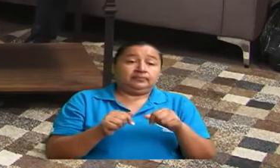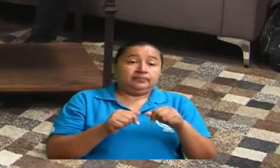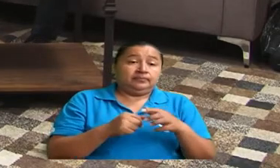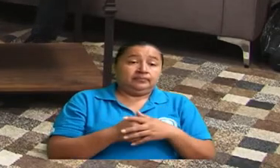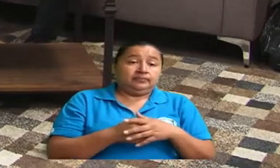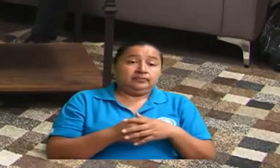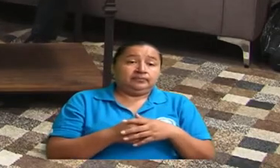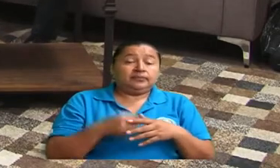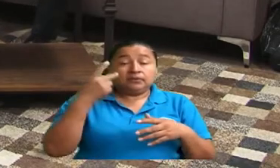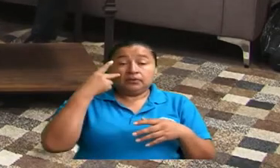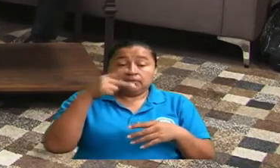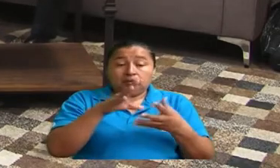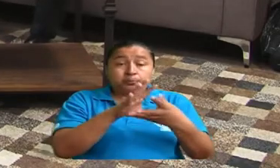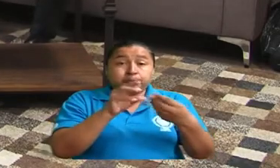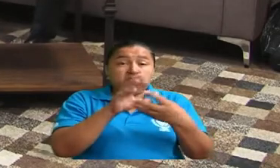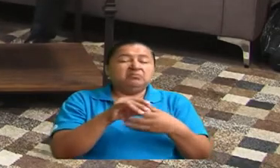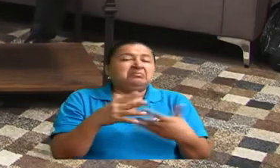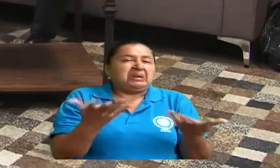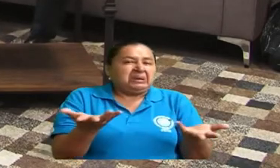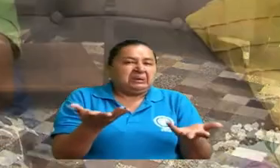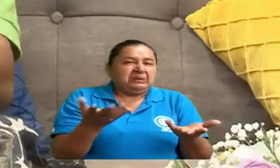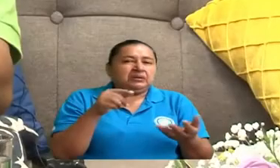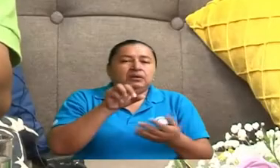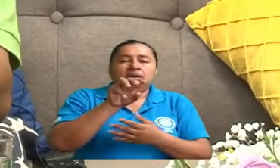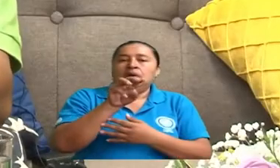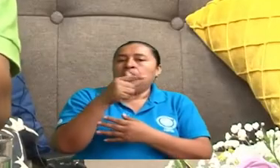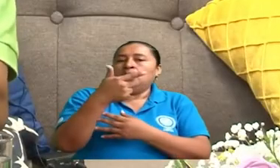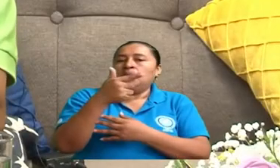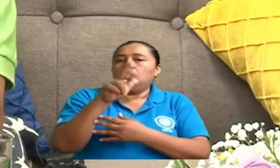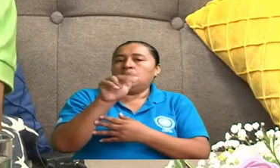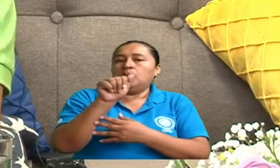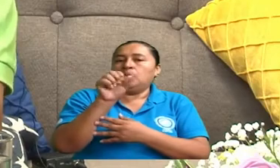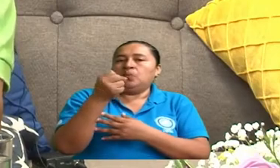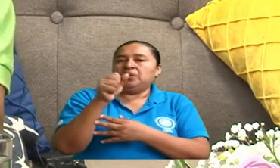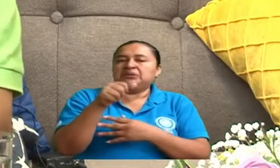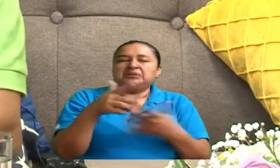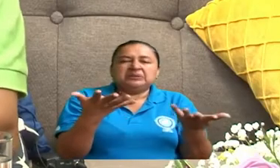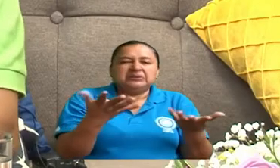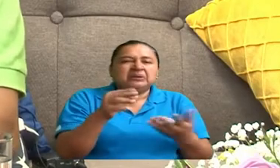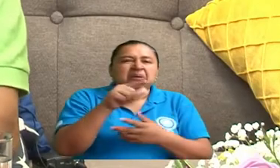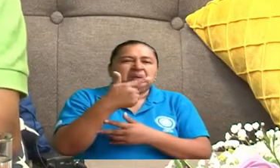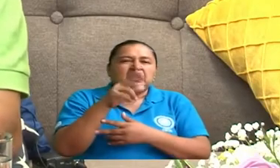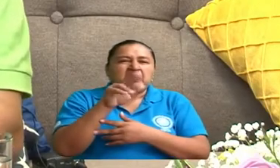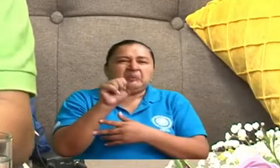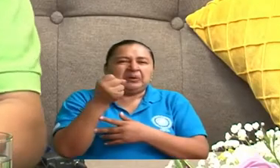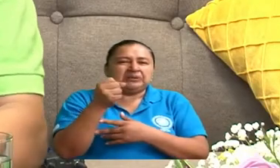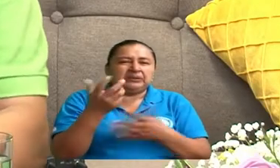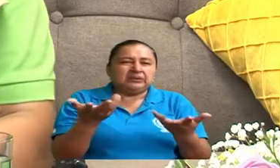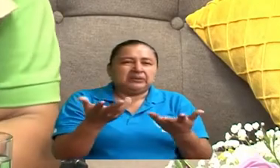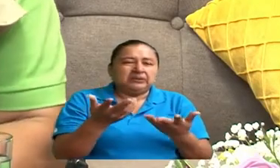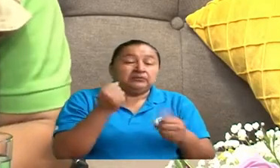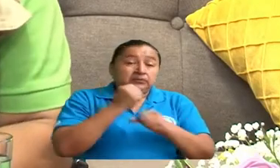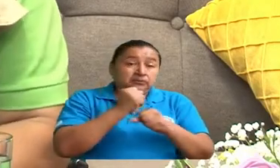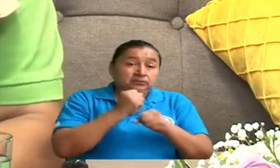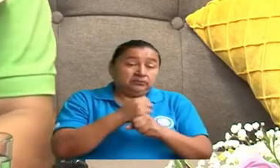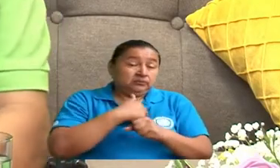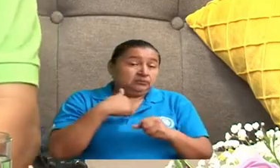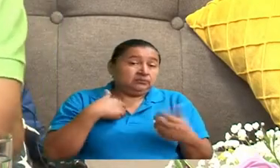esta cosita que tenemos por aquí, ¿qué es? Esta es una guasa. ¿Y cuál es qué guasa? Okay. Bueno, estamos